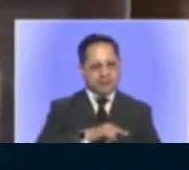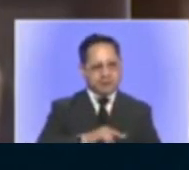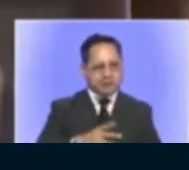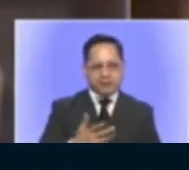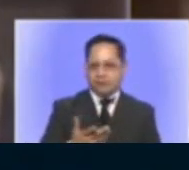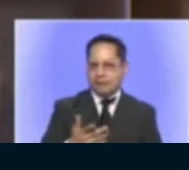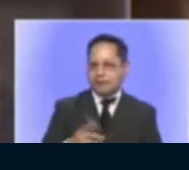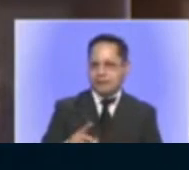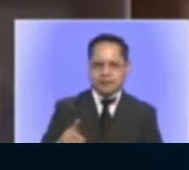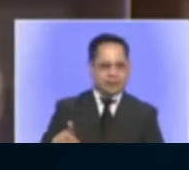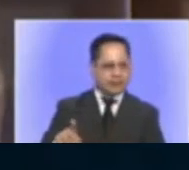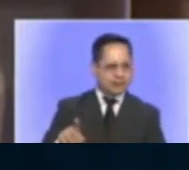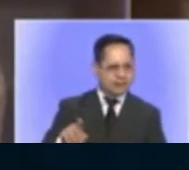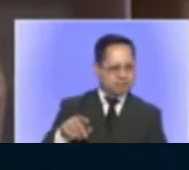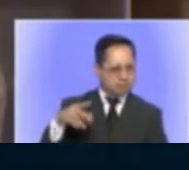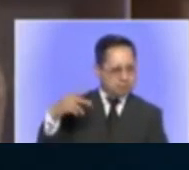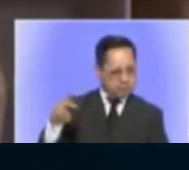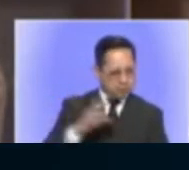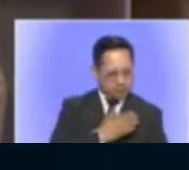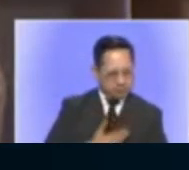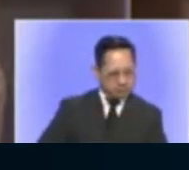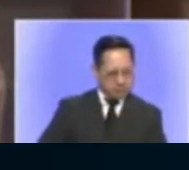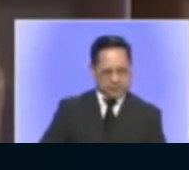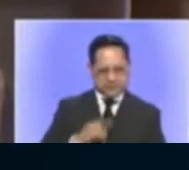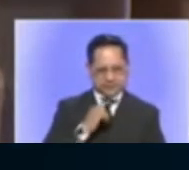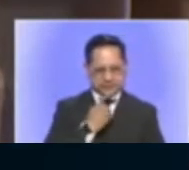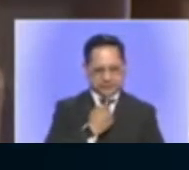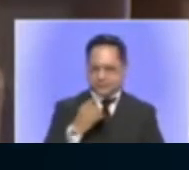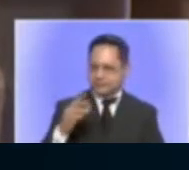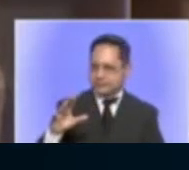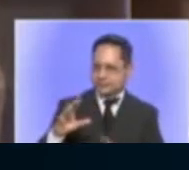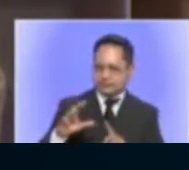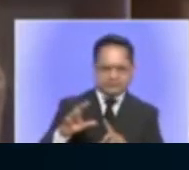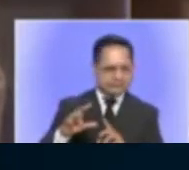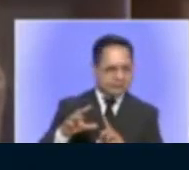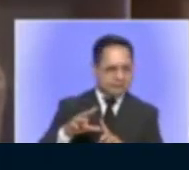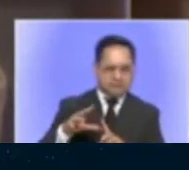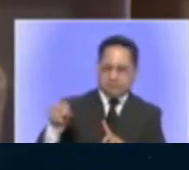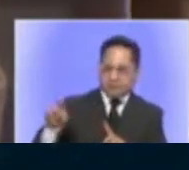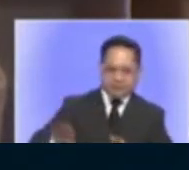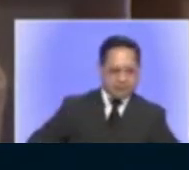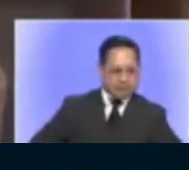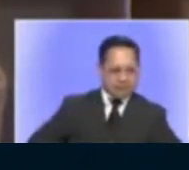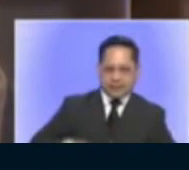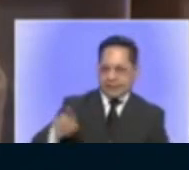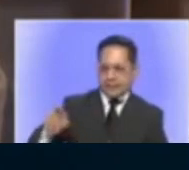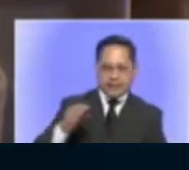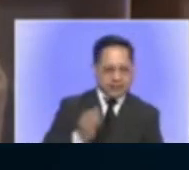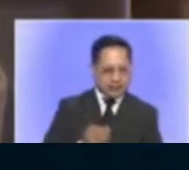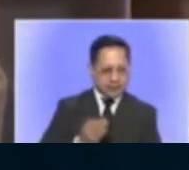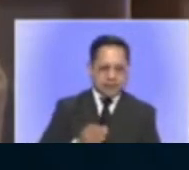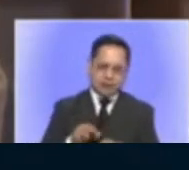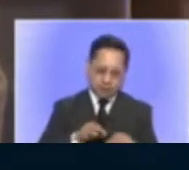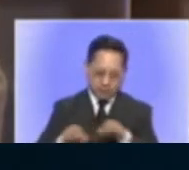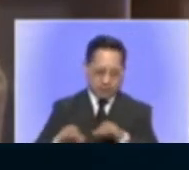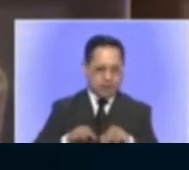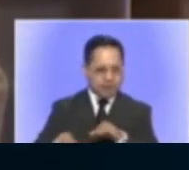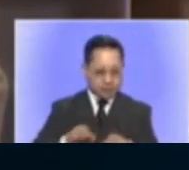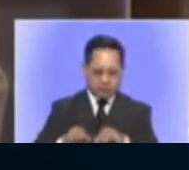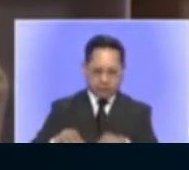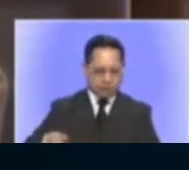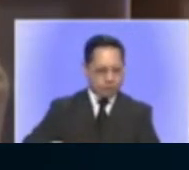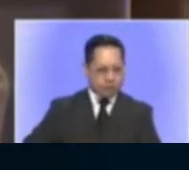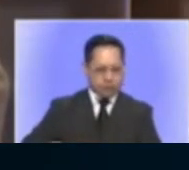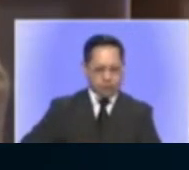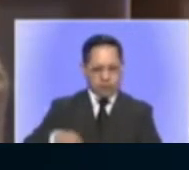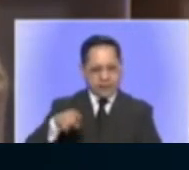desvincular la imagen de Andrés Manuel López Obrador de su carácter de servidor público con